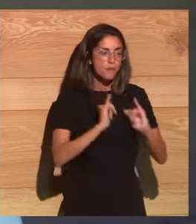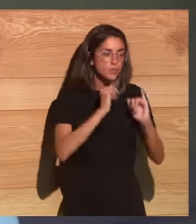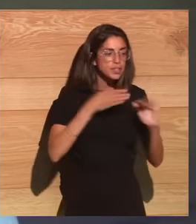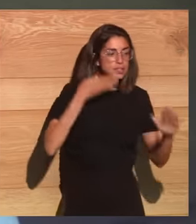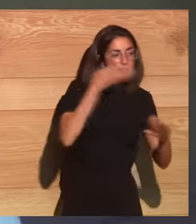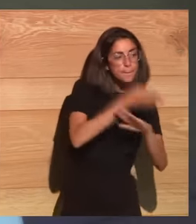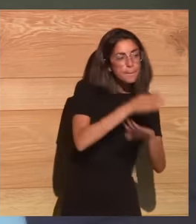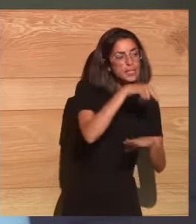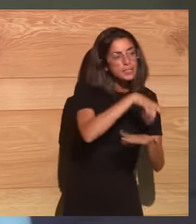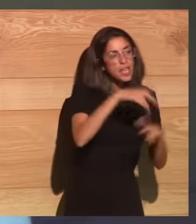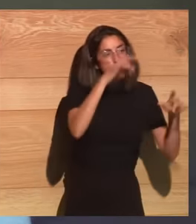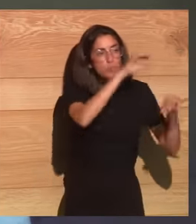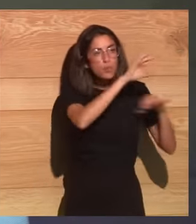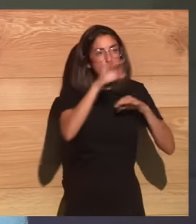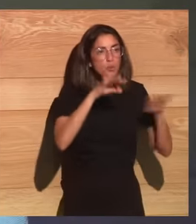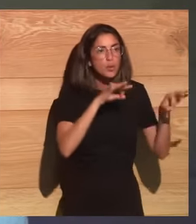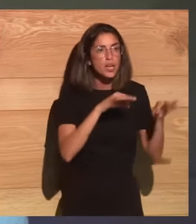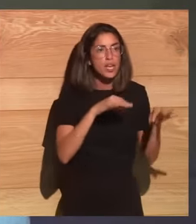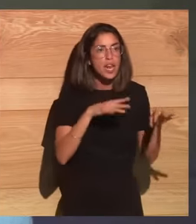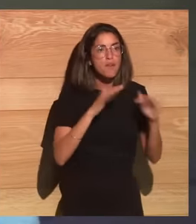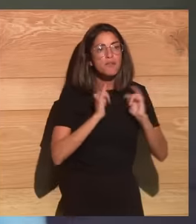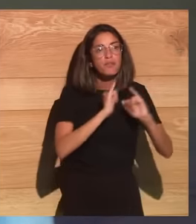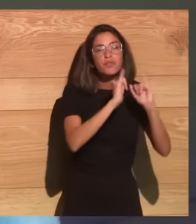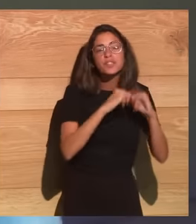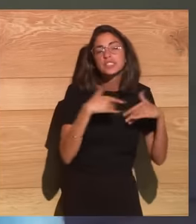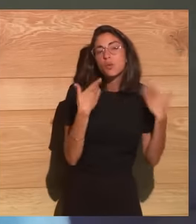purpurina. ¿En qué fiesta? A ver.